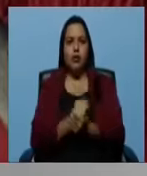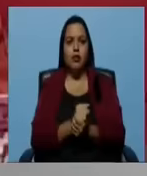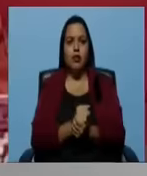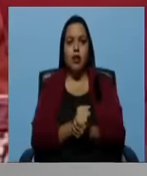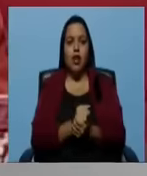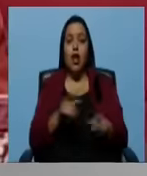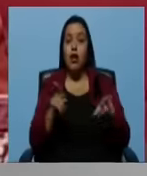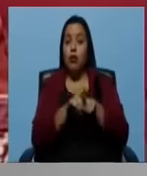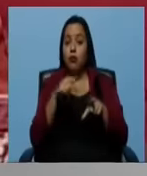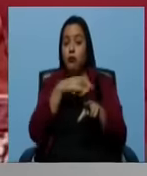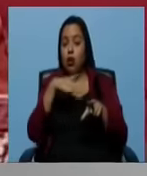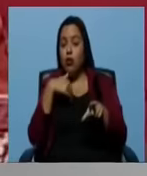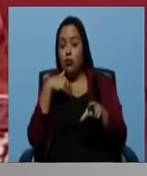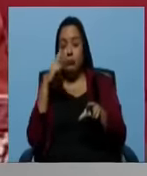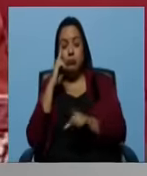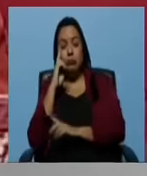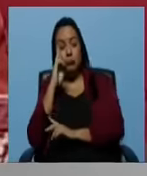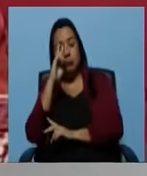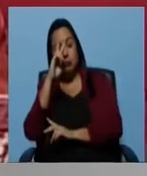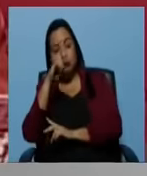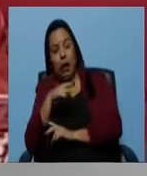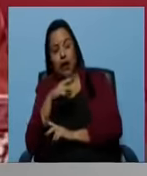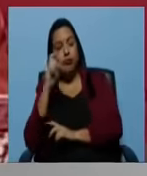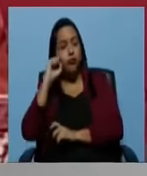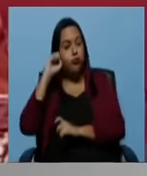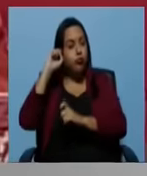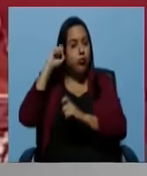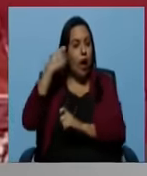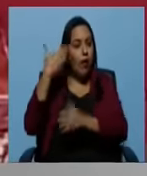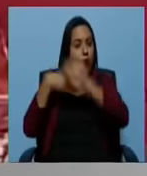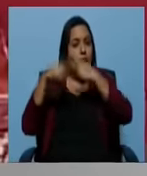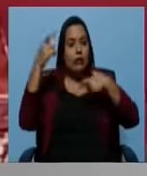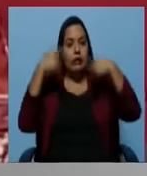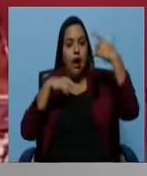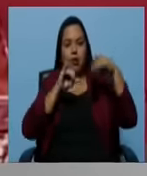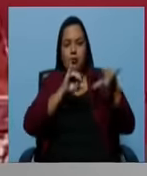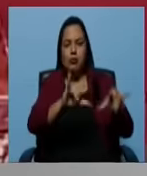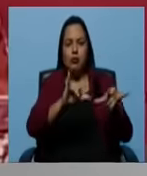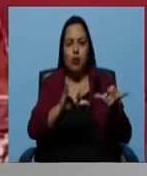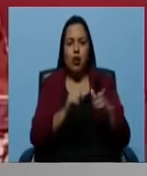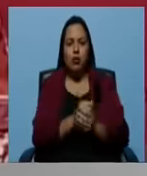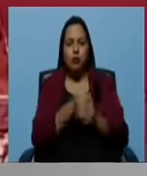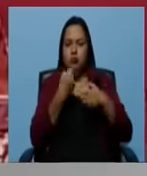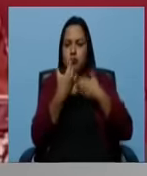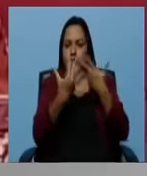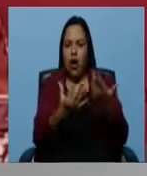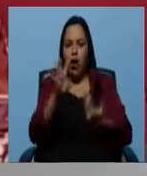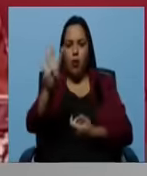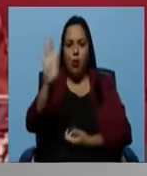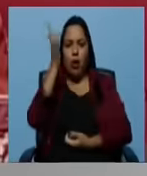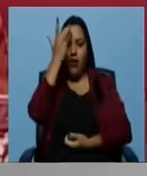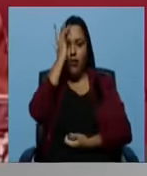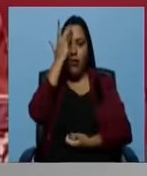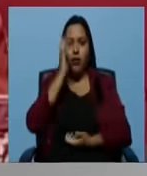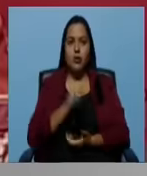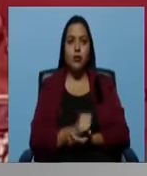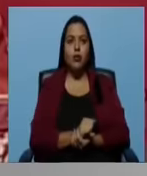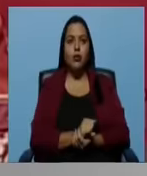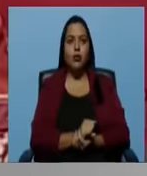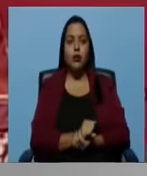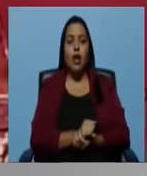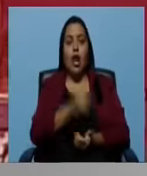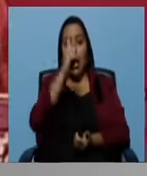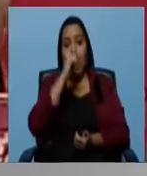escuchamos al comandante Chávez con un mismo discurso, desde que salió aquel 4 de febrero del